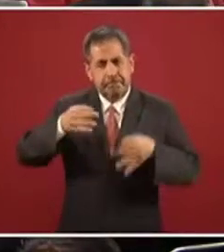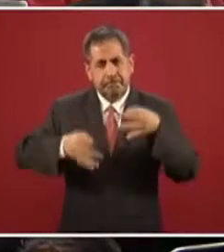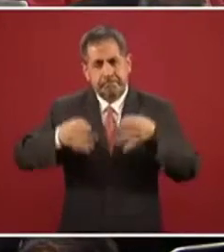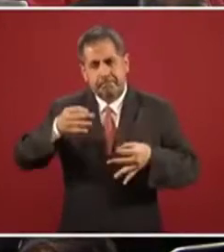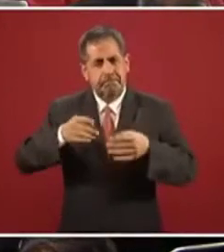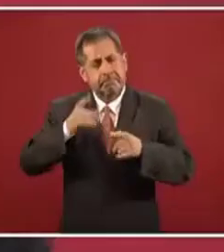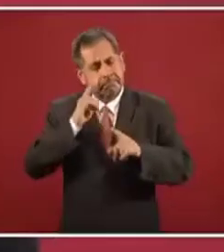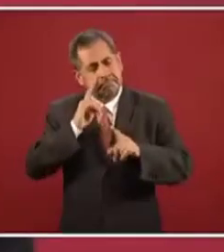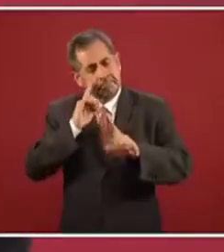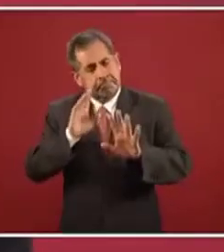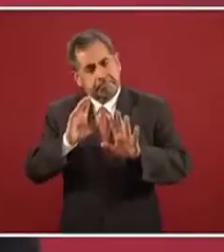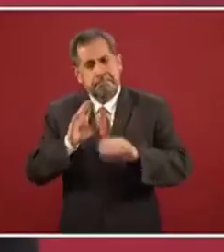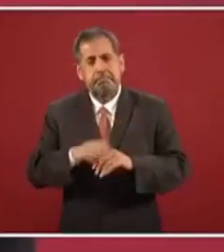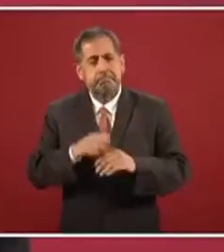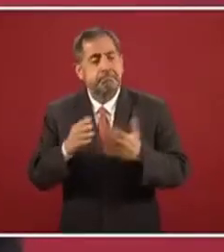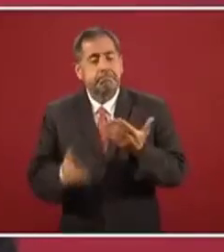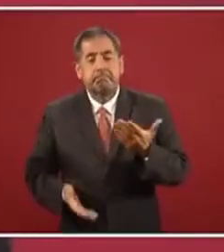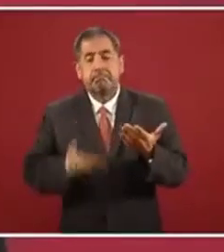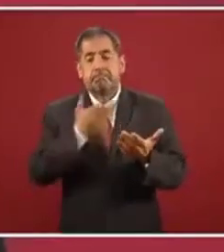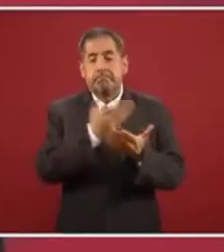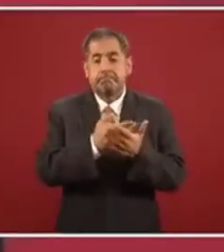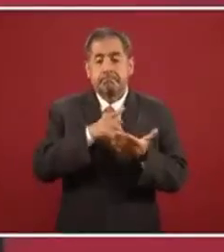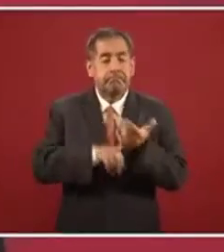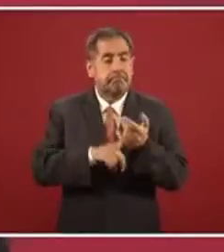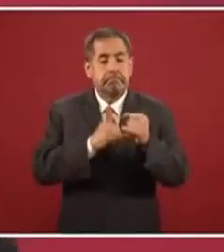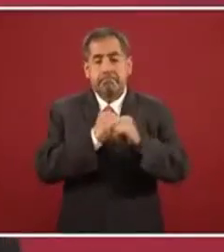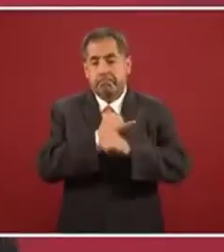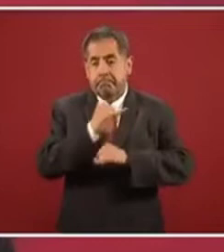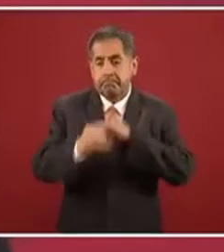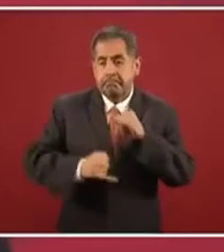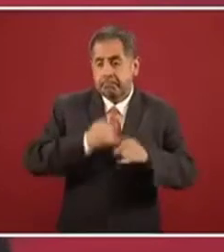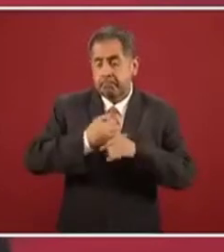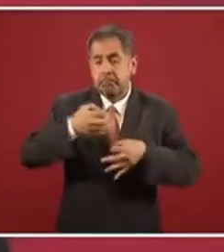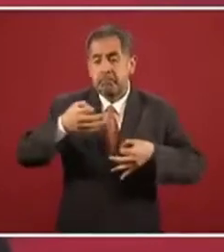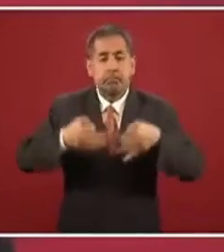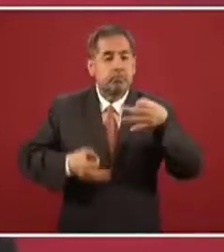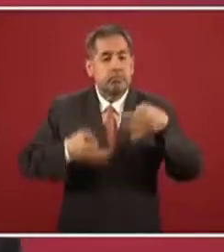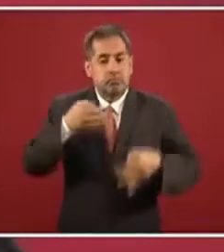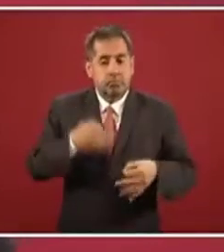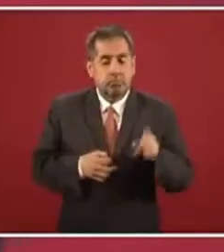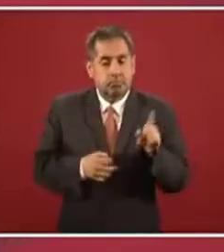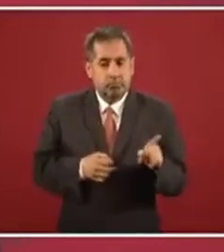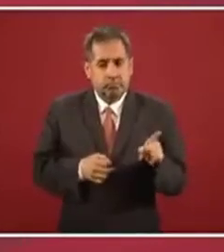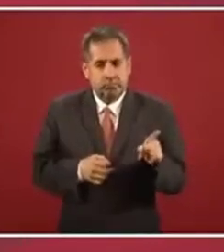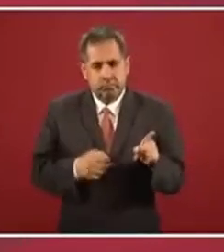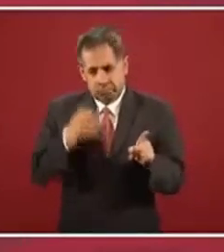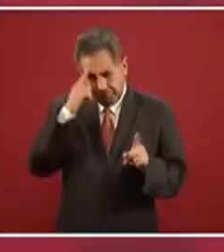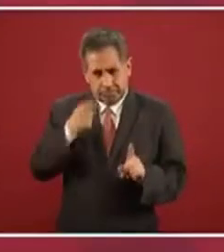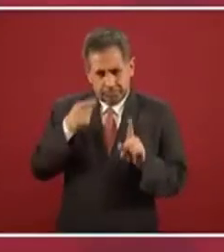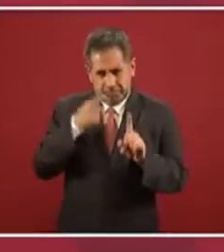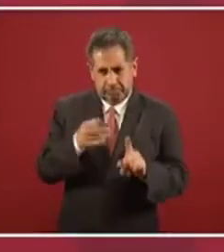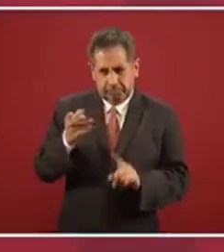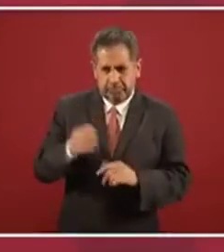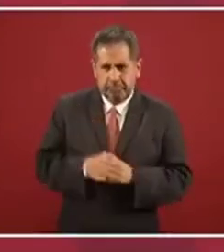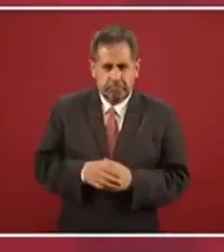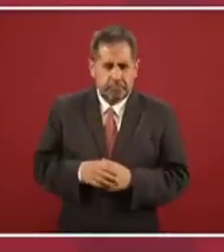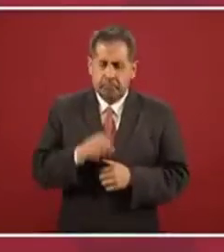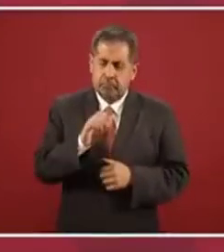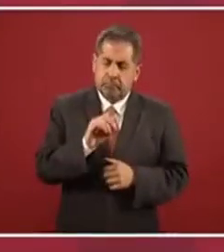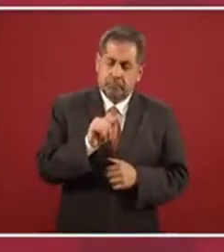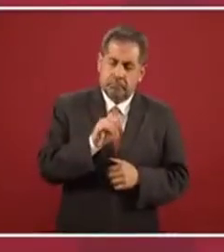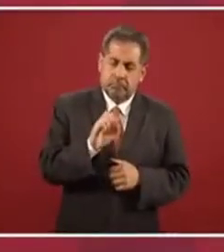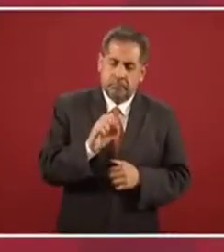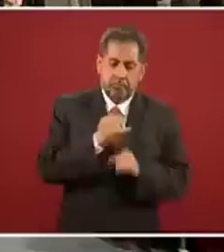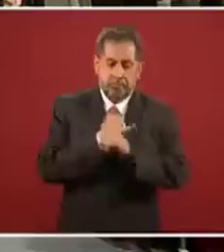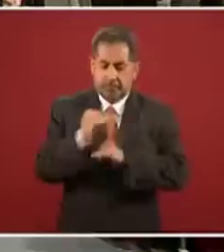vamos a presentar el recurso en la Corte Internacional de Justicia, que creo que ese era el sentido de su pregunta. Corte Internacional de Justicia.